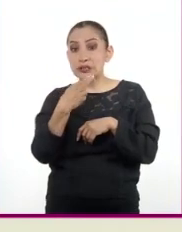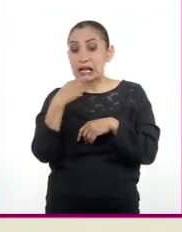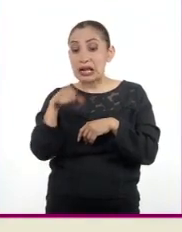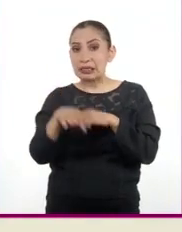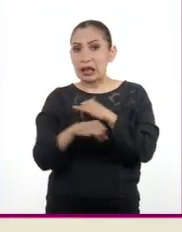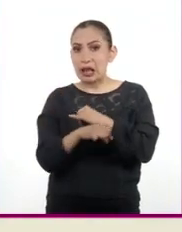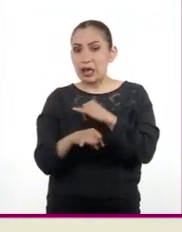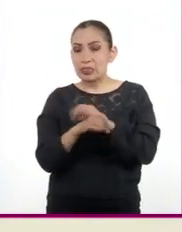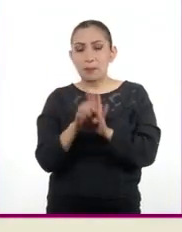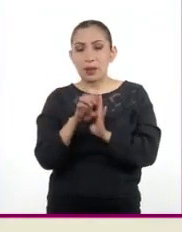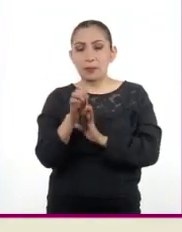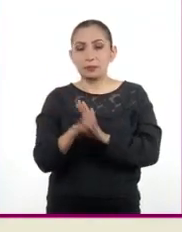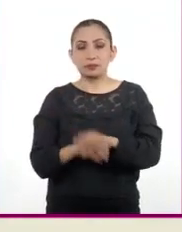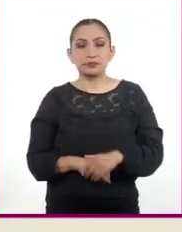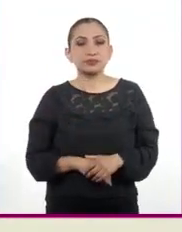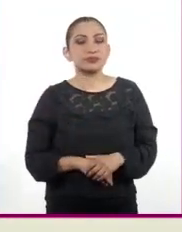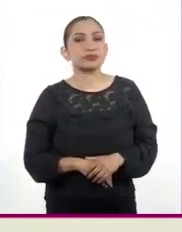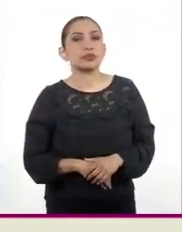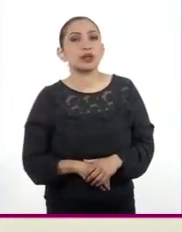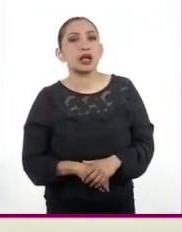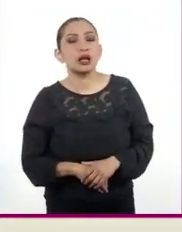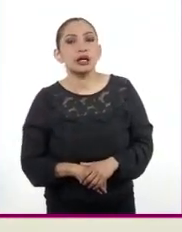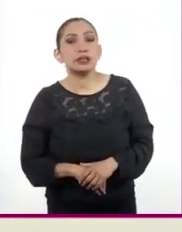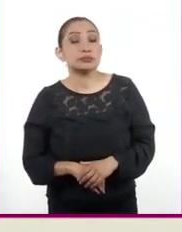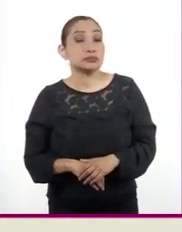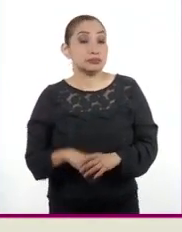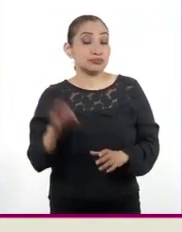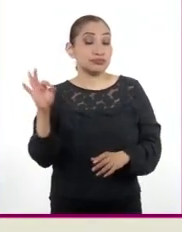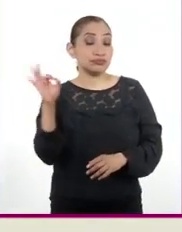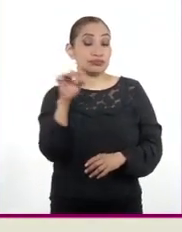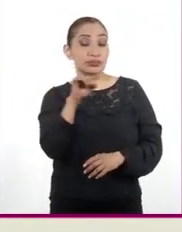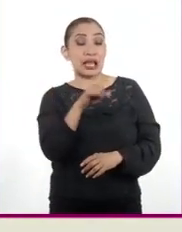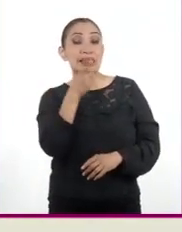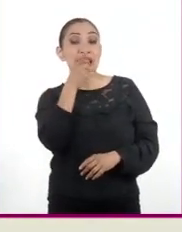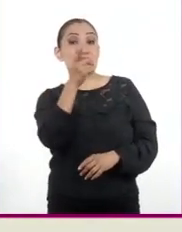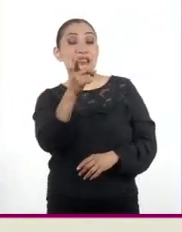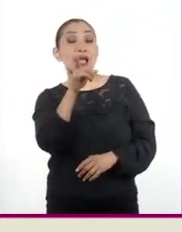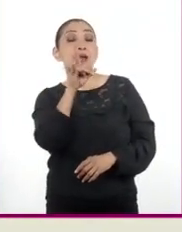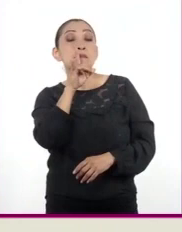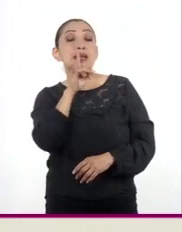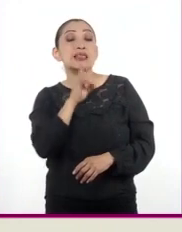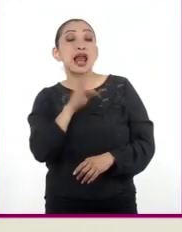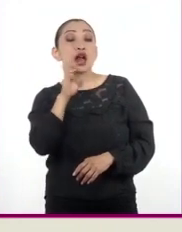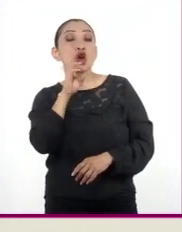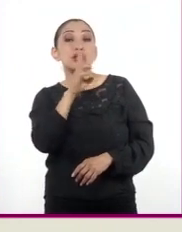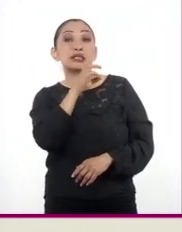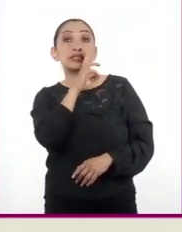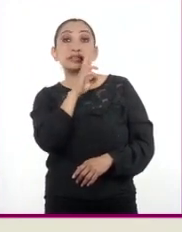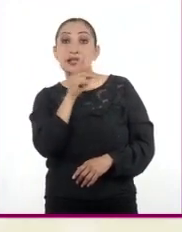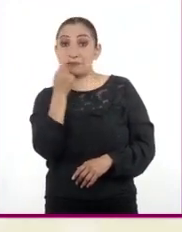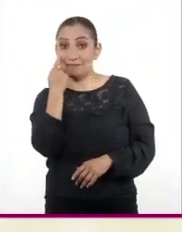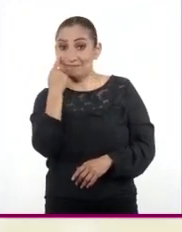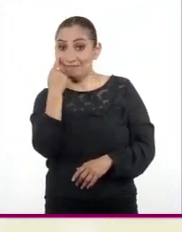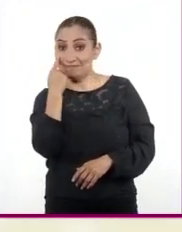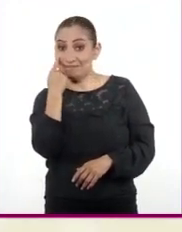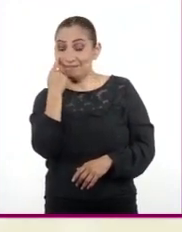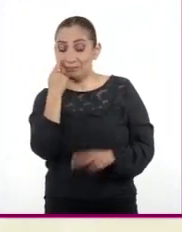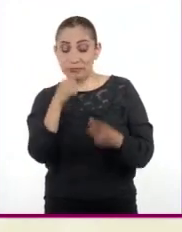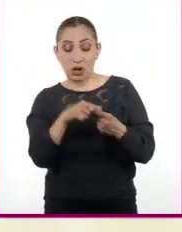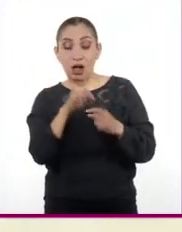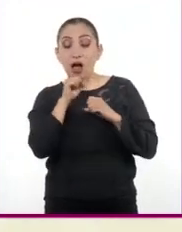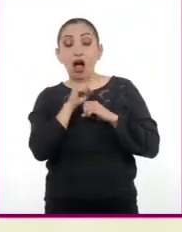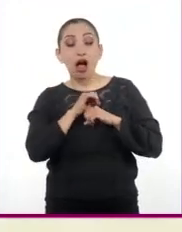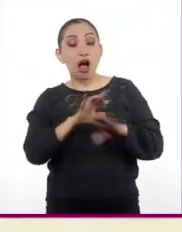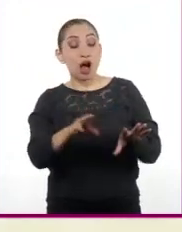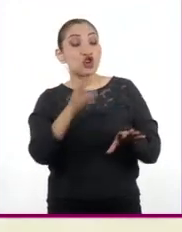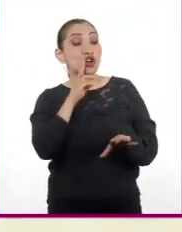usarlas. Por ejemplo, las repercusiones que conlleva la llamada fake news o noticias falsas. La difusión